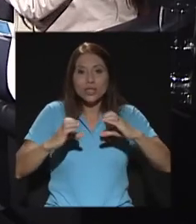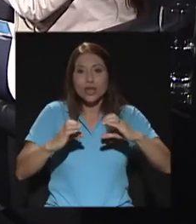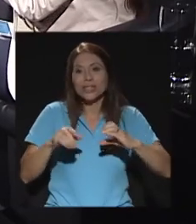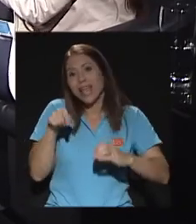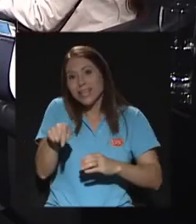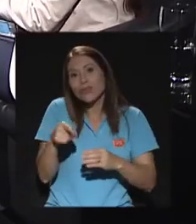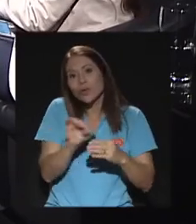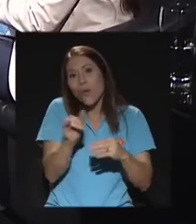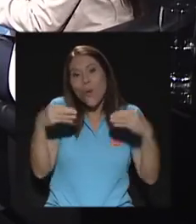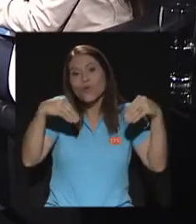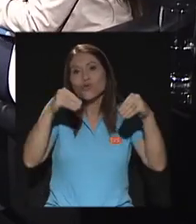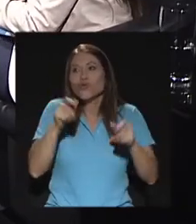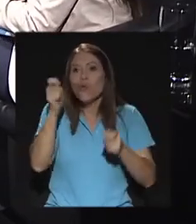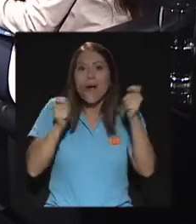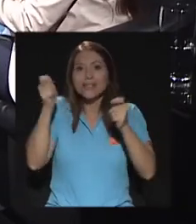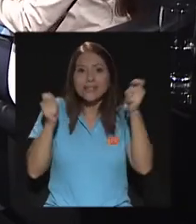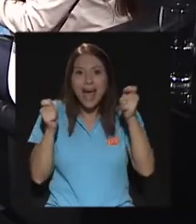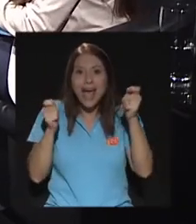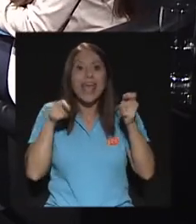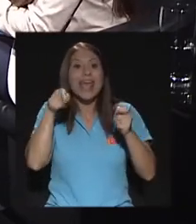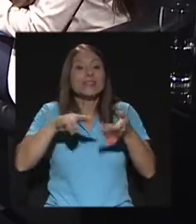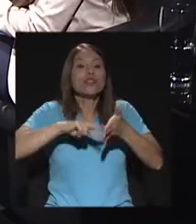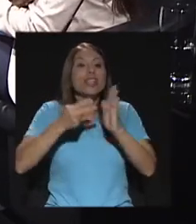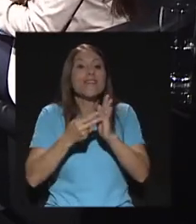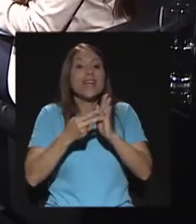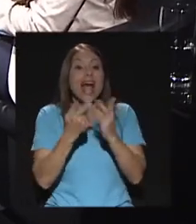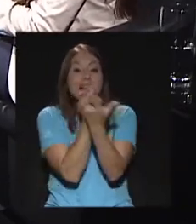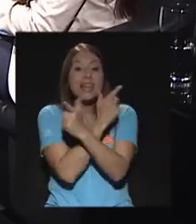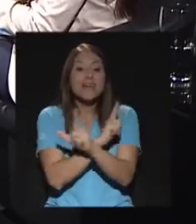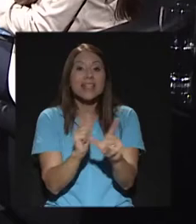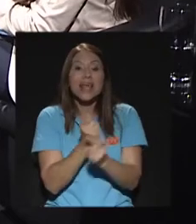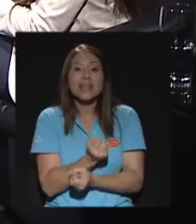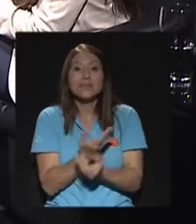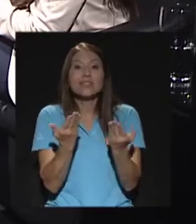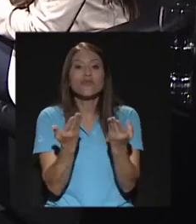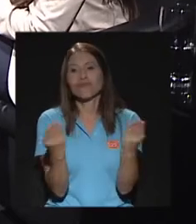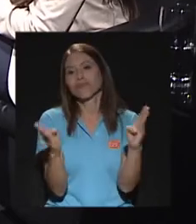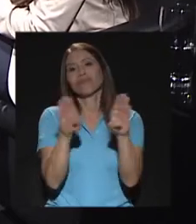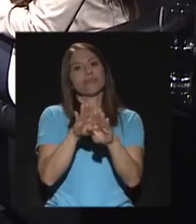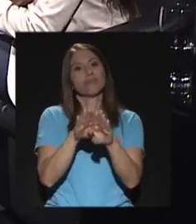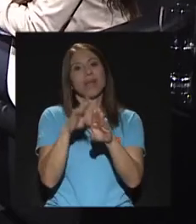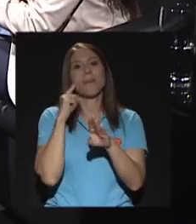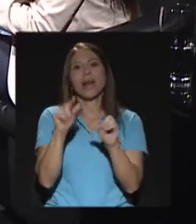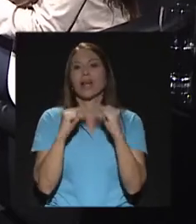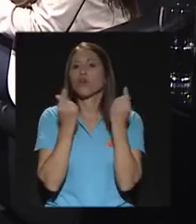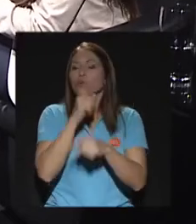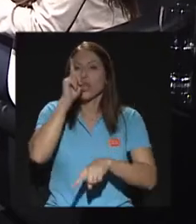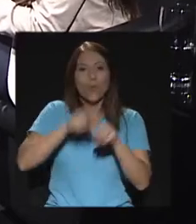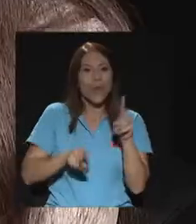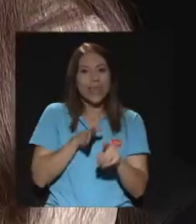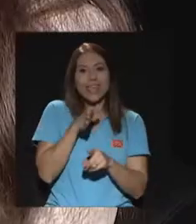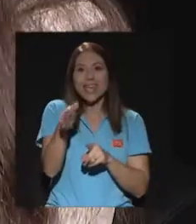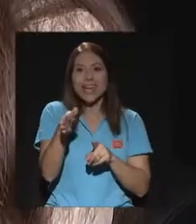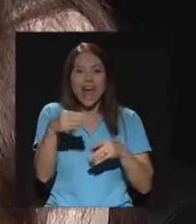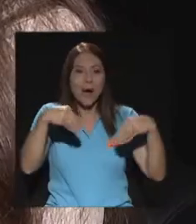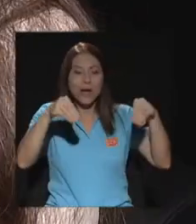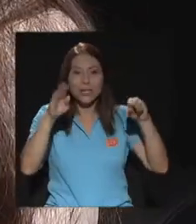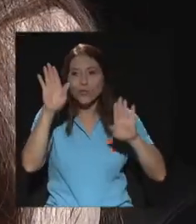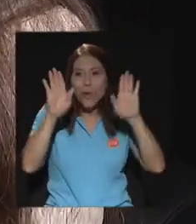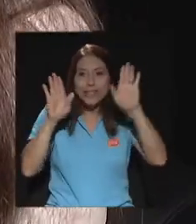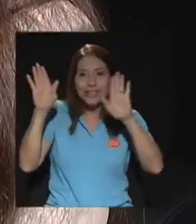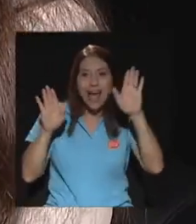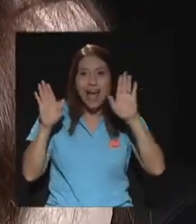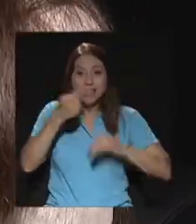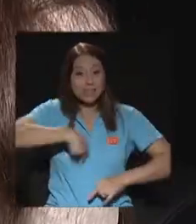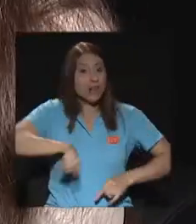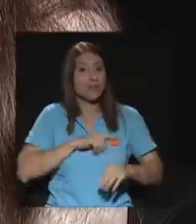eso es cerrarle la puerta a la libertad de expresión para los sectores que no pueden ir a una subasta. Y eso está clarísimo. Si no tenemos una nueva ley